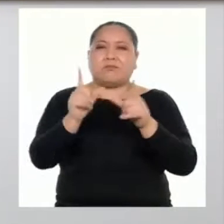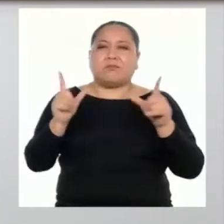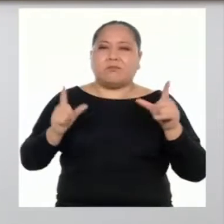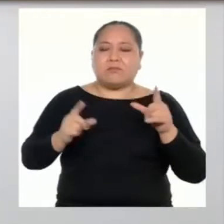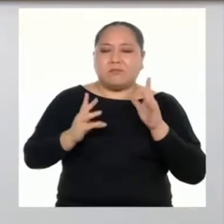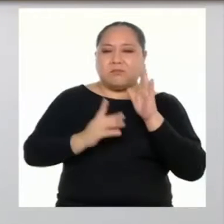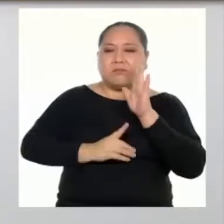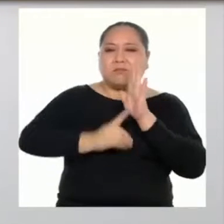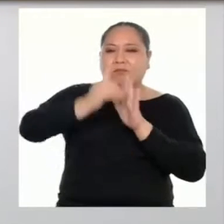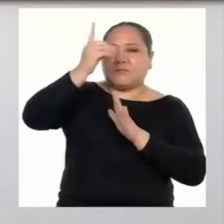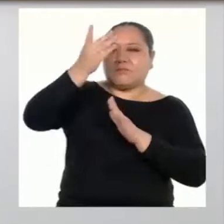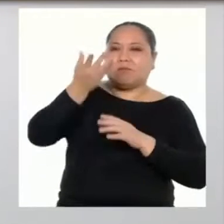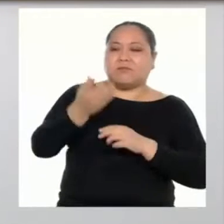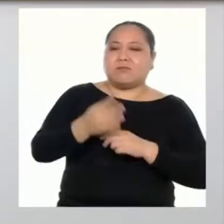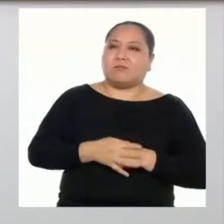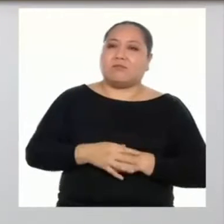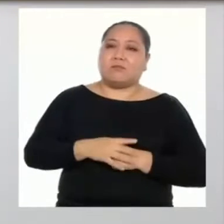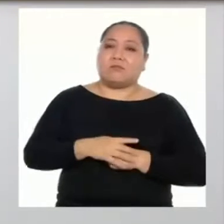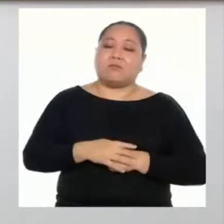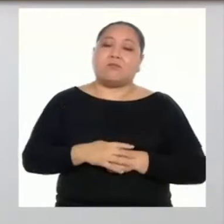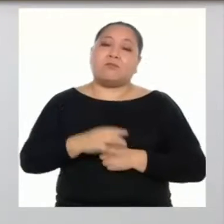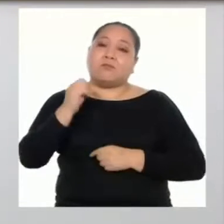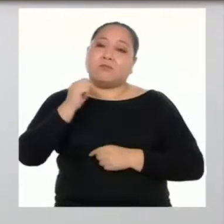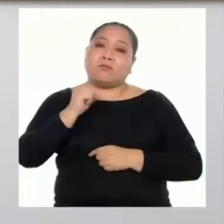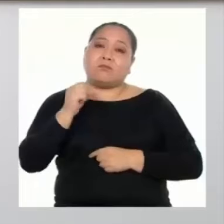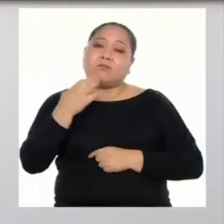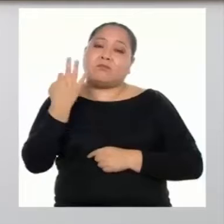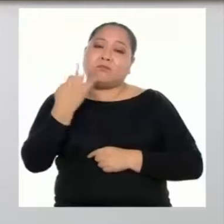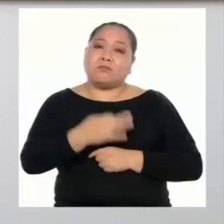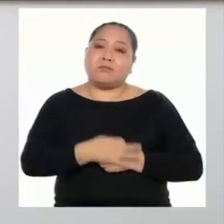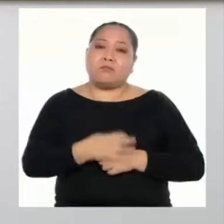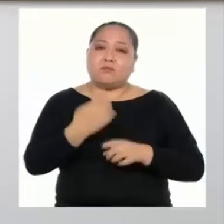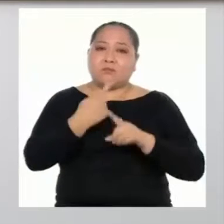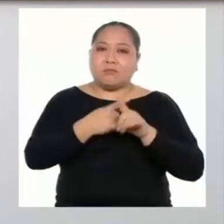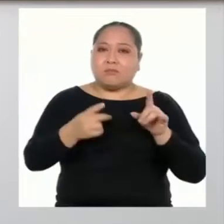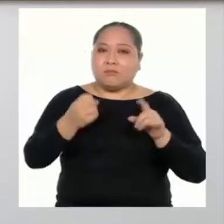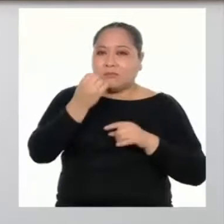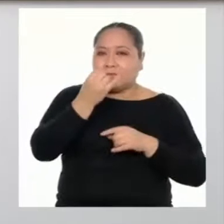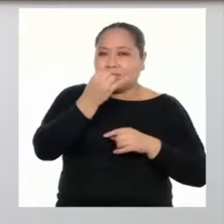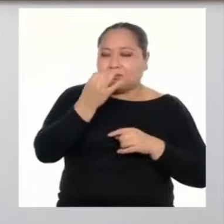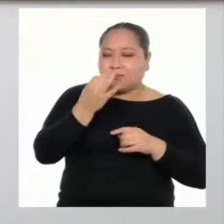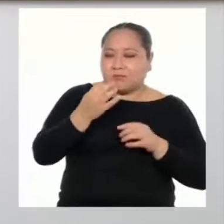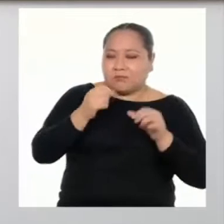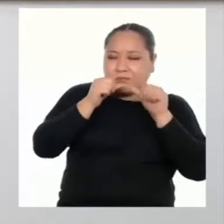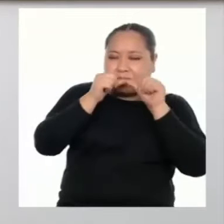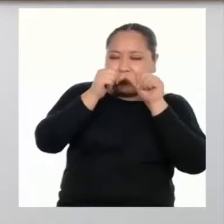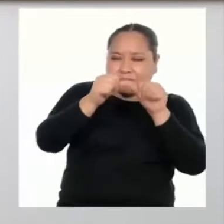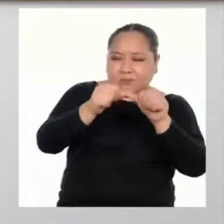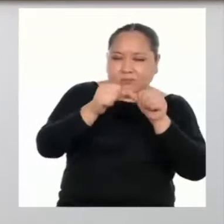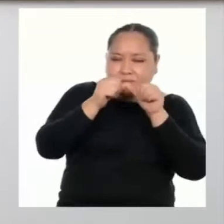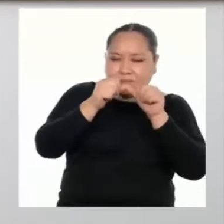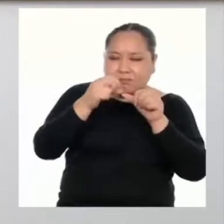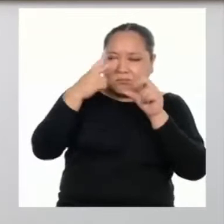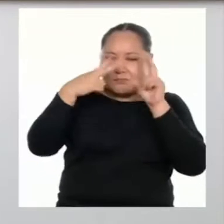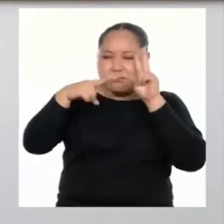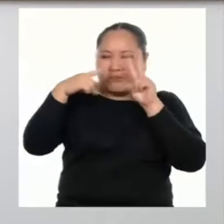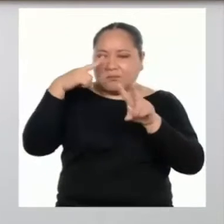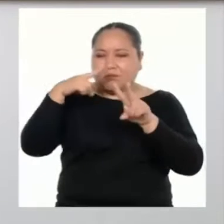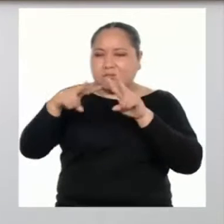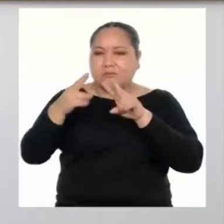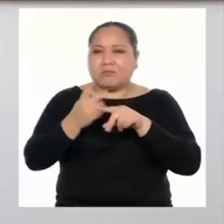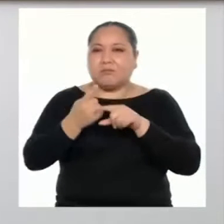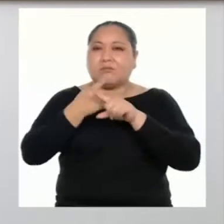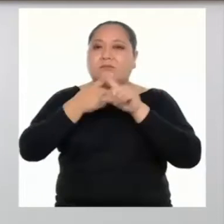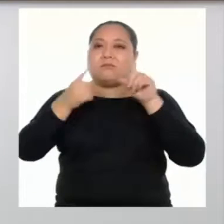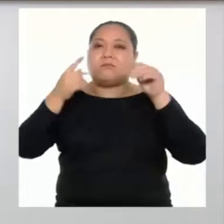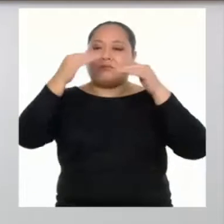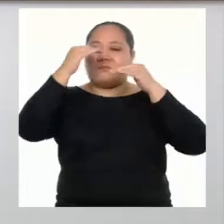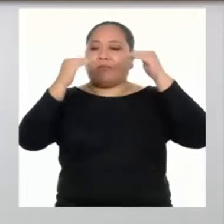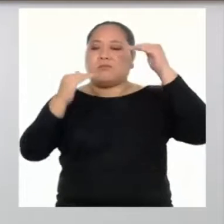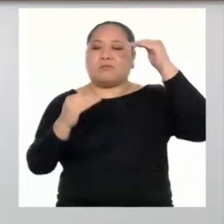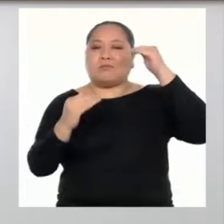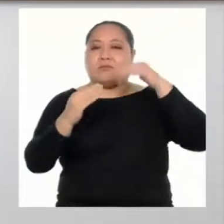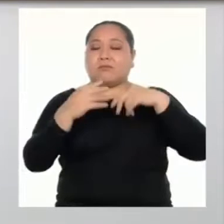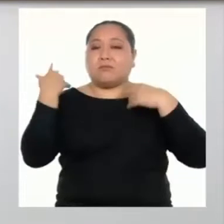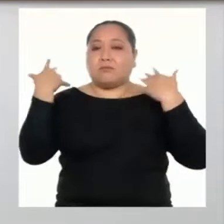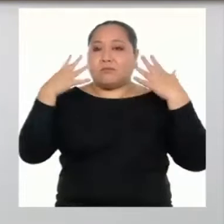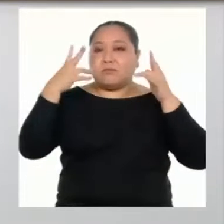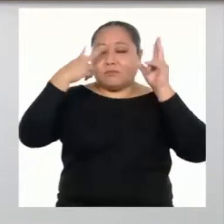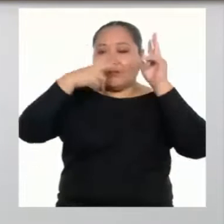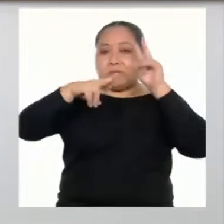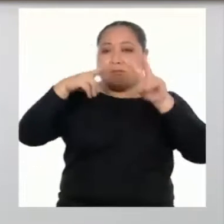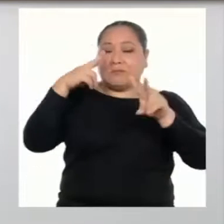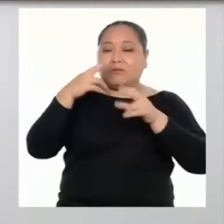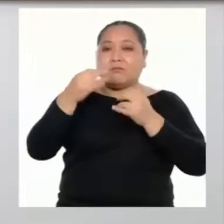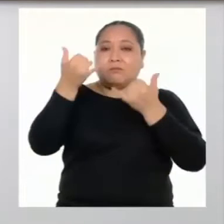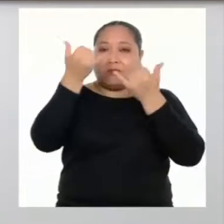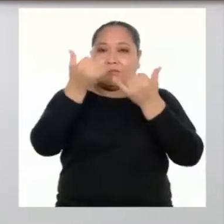espacios para desarrollarse, sin duda, pero aún hay diferencias marcadas en la sociedad actual. Y como hemos